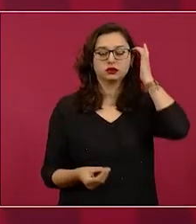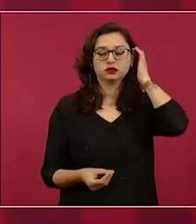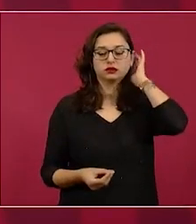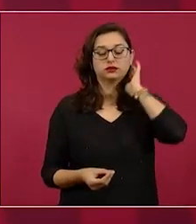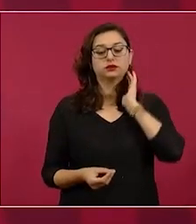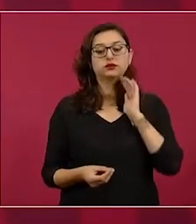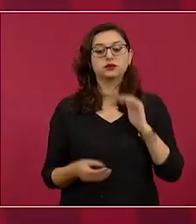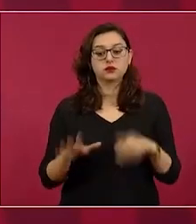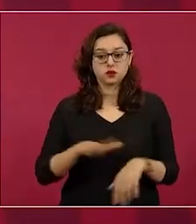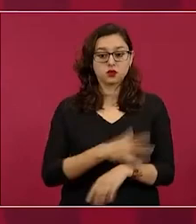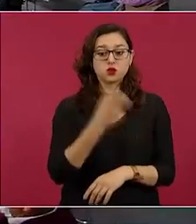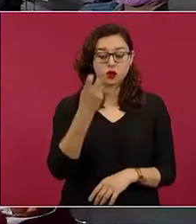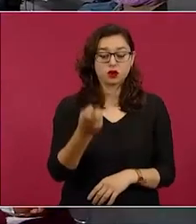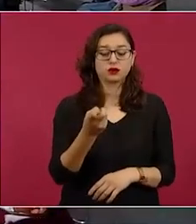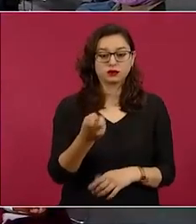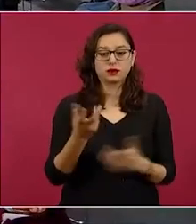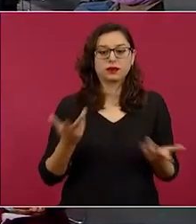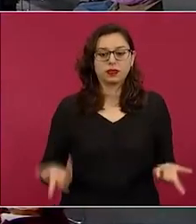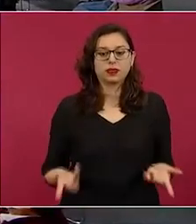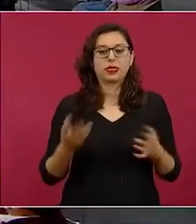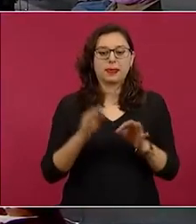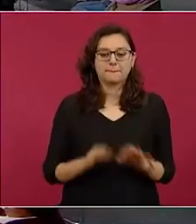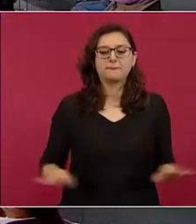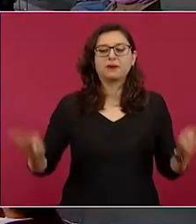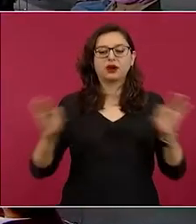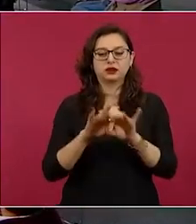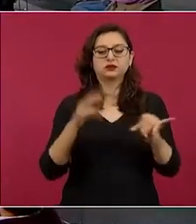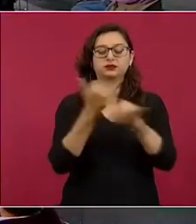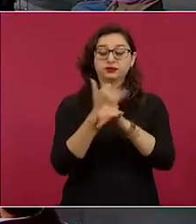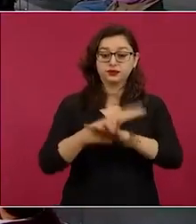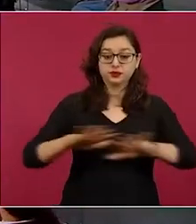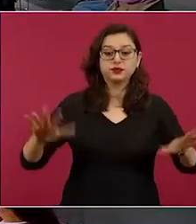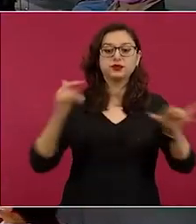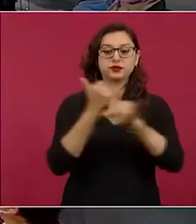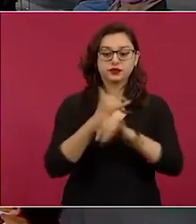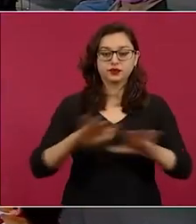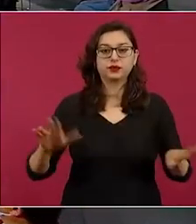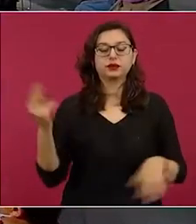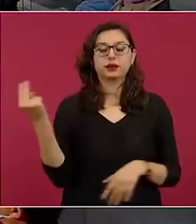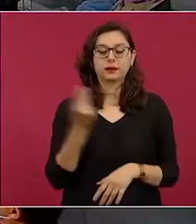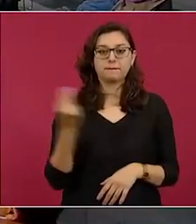Entonces, por eso hay que estar, y sobre todo